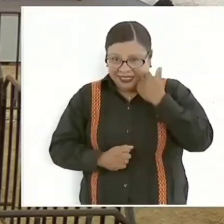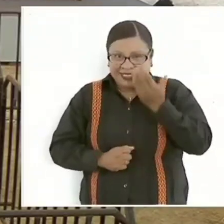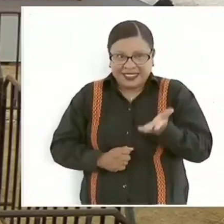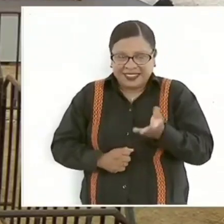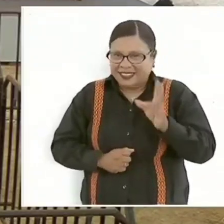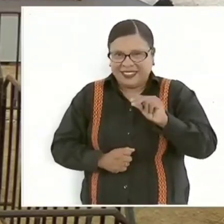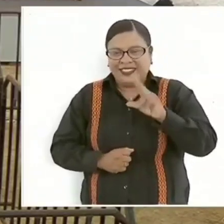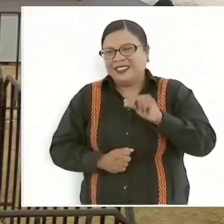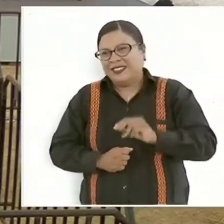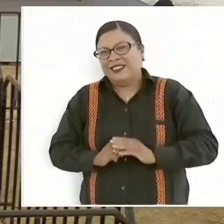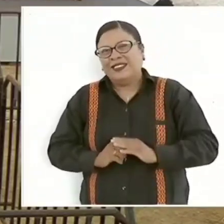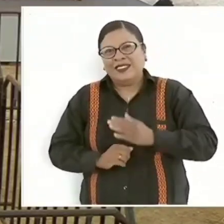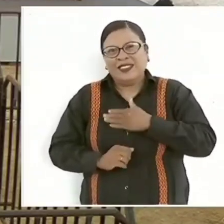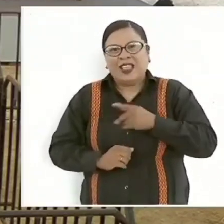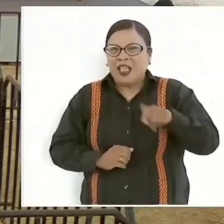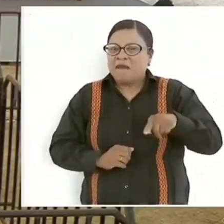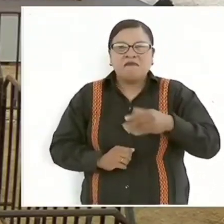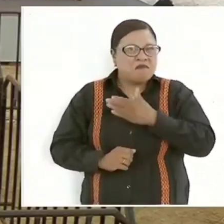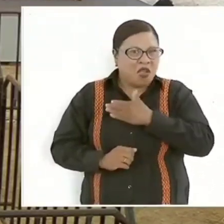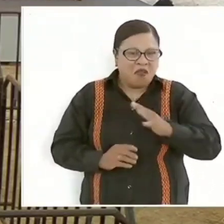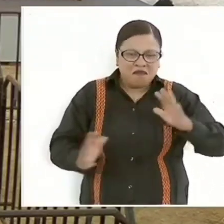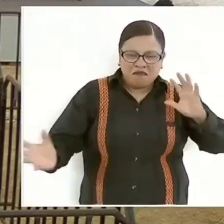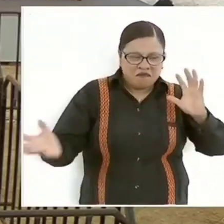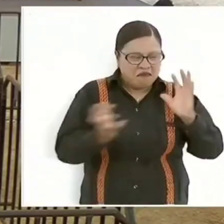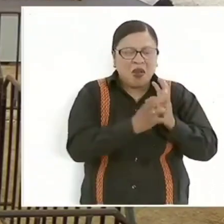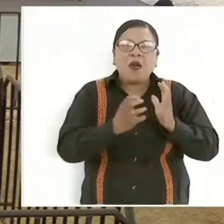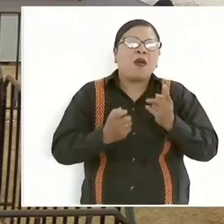No. Gran pitcher, lo mejor.